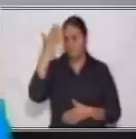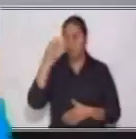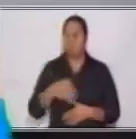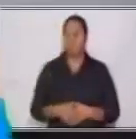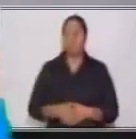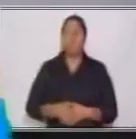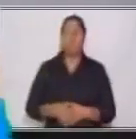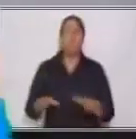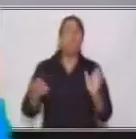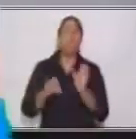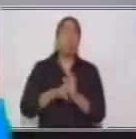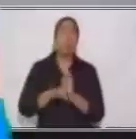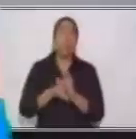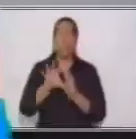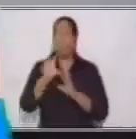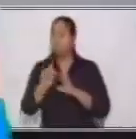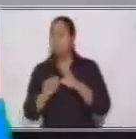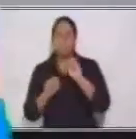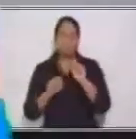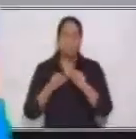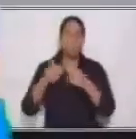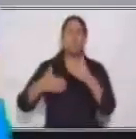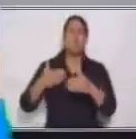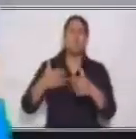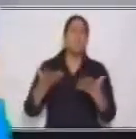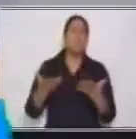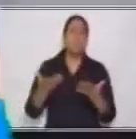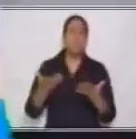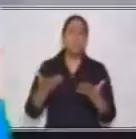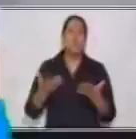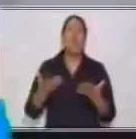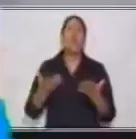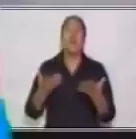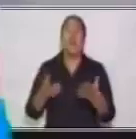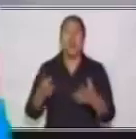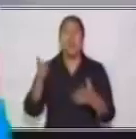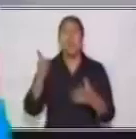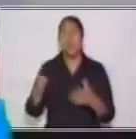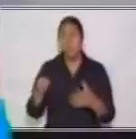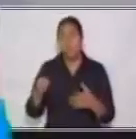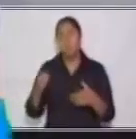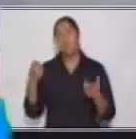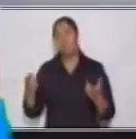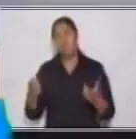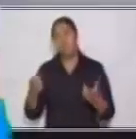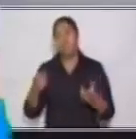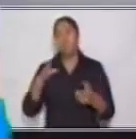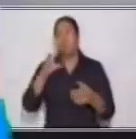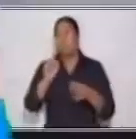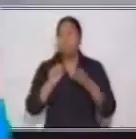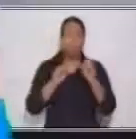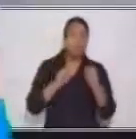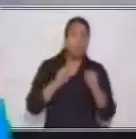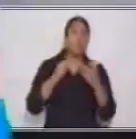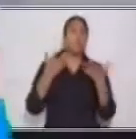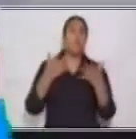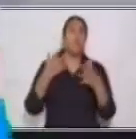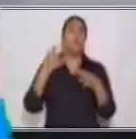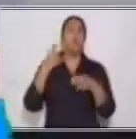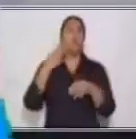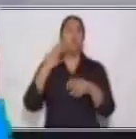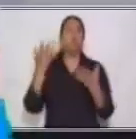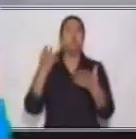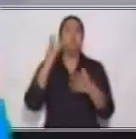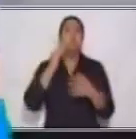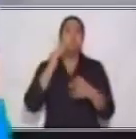identificar secuencias. ¿Qué es identificar secuencias? Consiste en identificar y ordenar hechos o